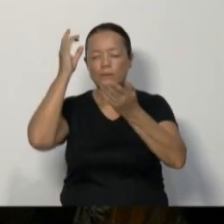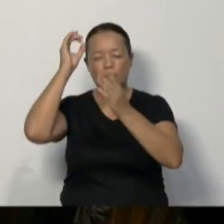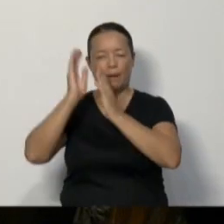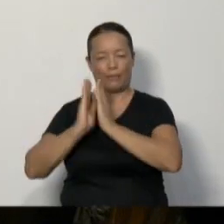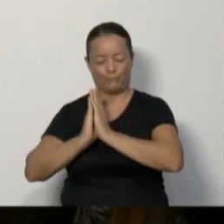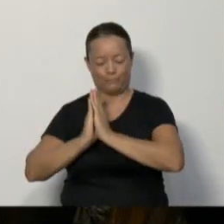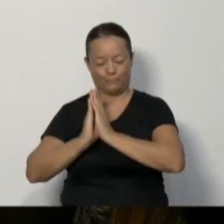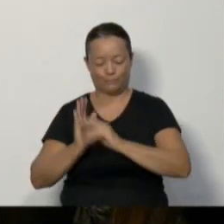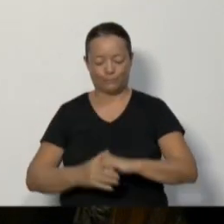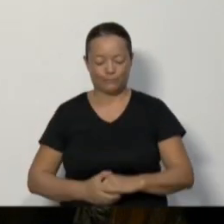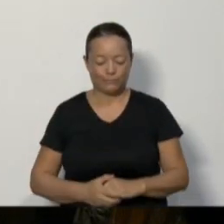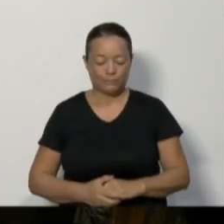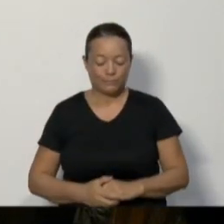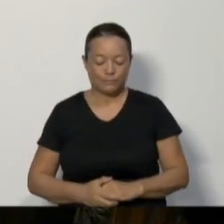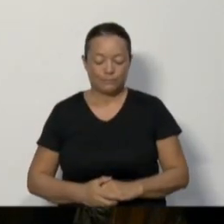perdón.